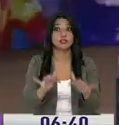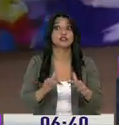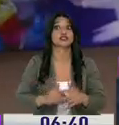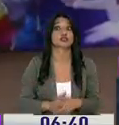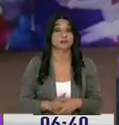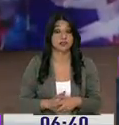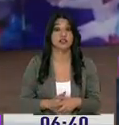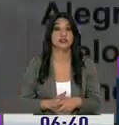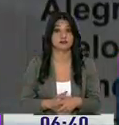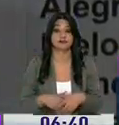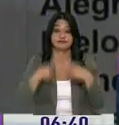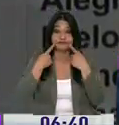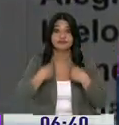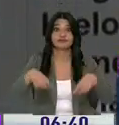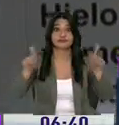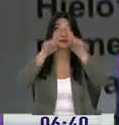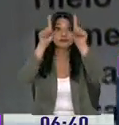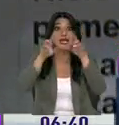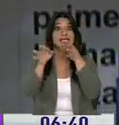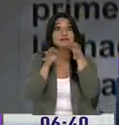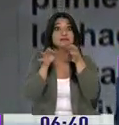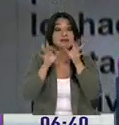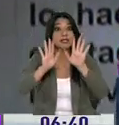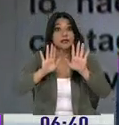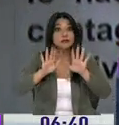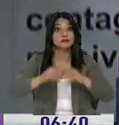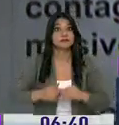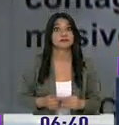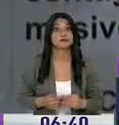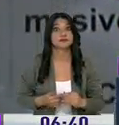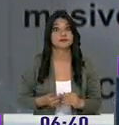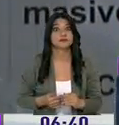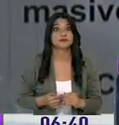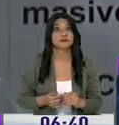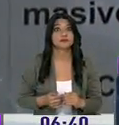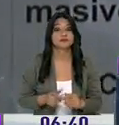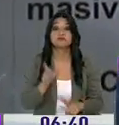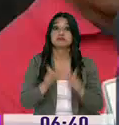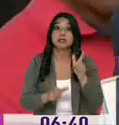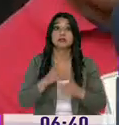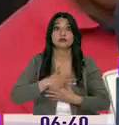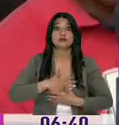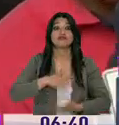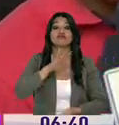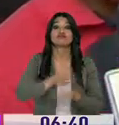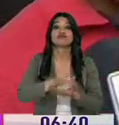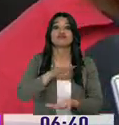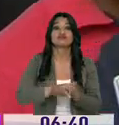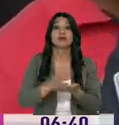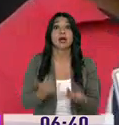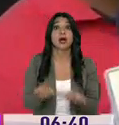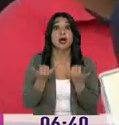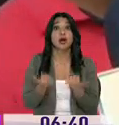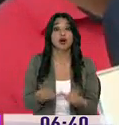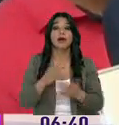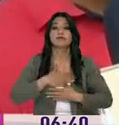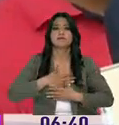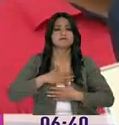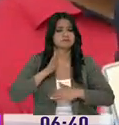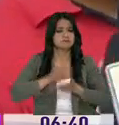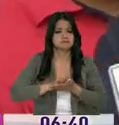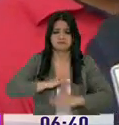un comunicado explicando los motivos. Bueno, la ciudadanía, mantenerse con calma. En estos momentos la calma es lo más